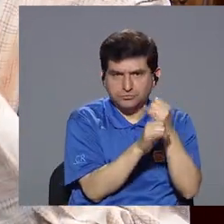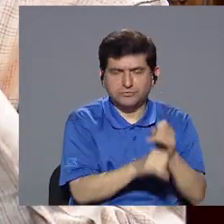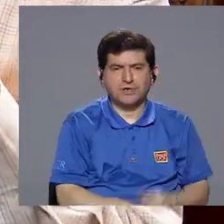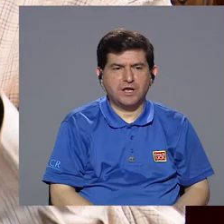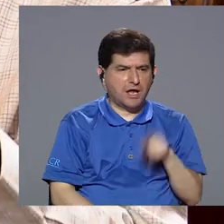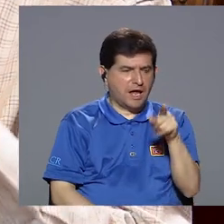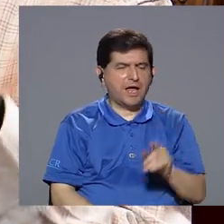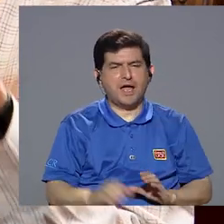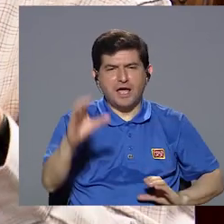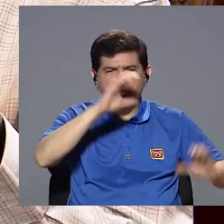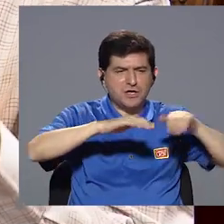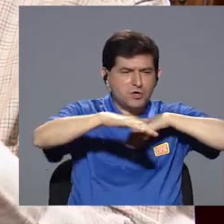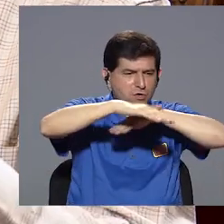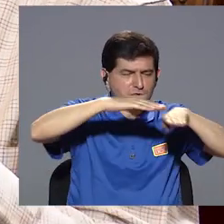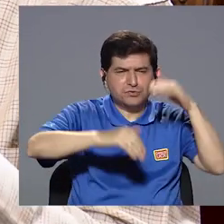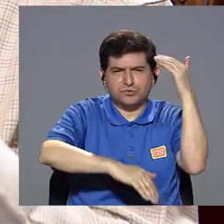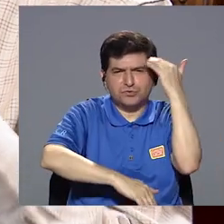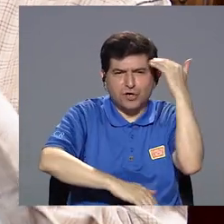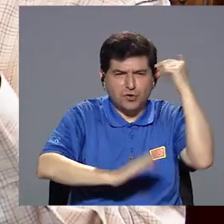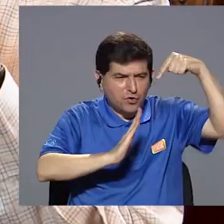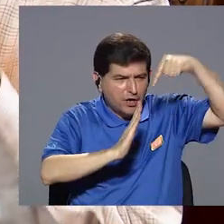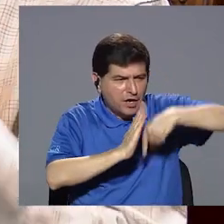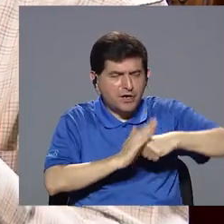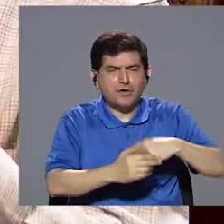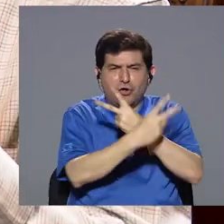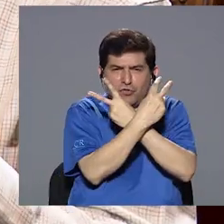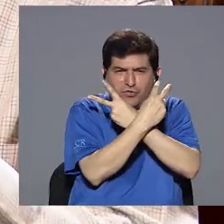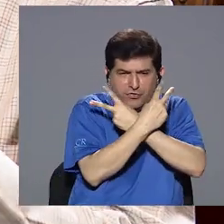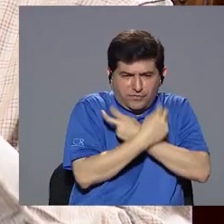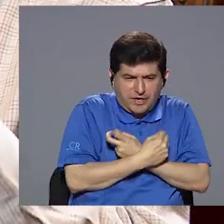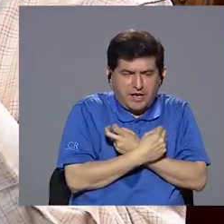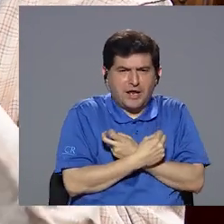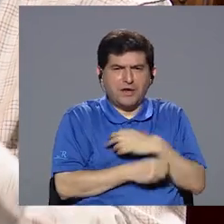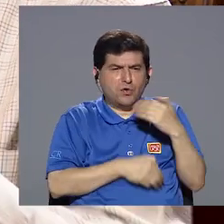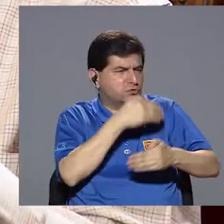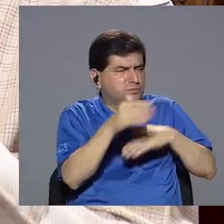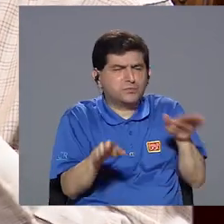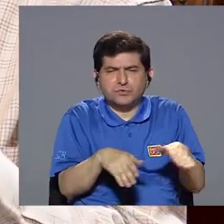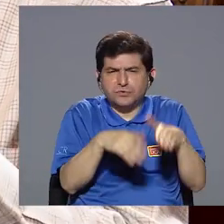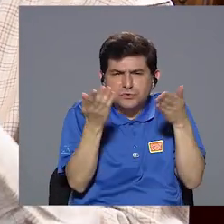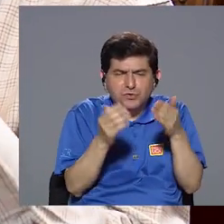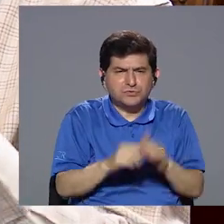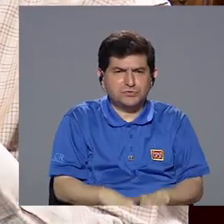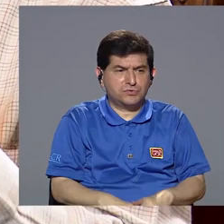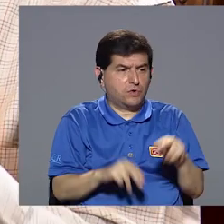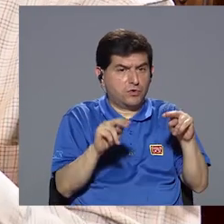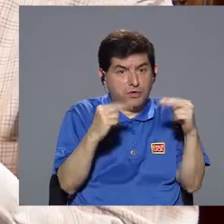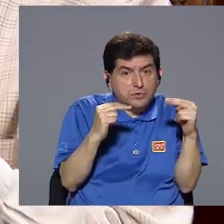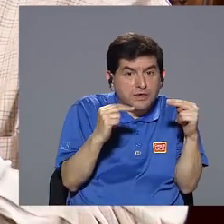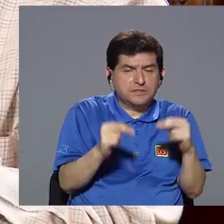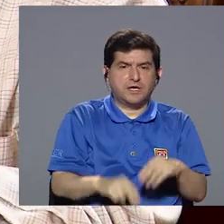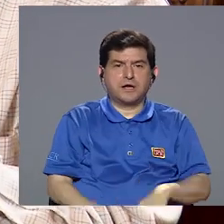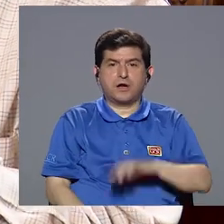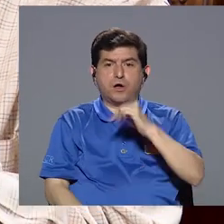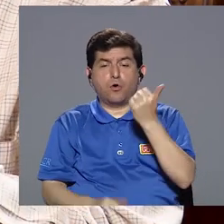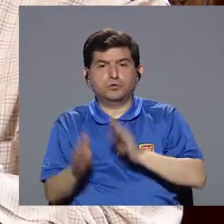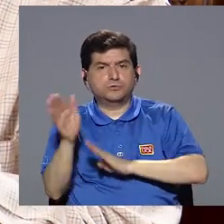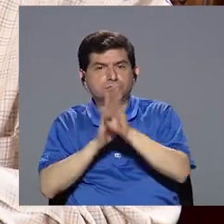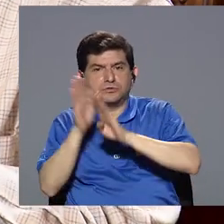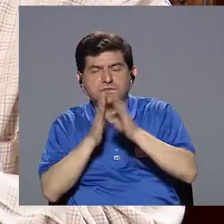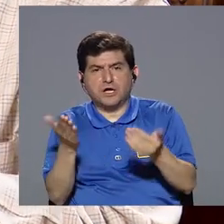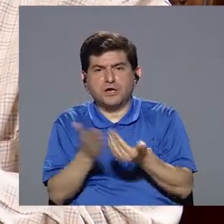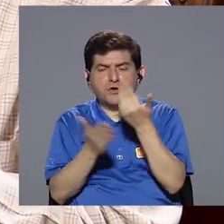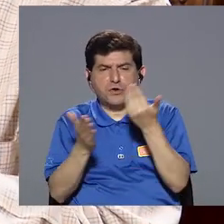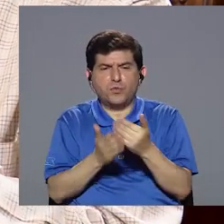que cultivan la ciencia básica el conocimiento profundo de los venenos de cómo actúan los venenos de cómo neutralizarlos hay sectores que desarrollan